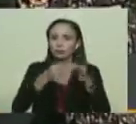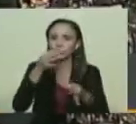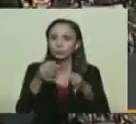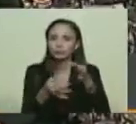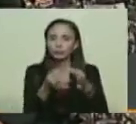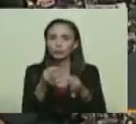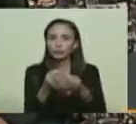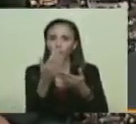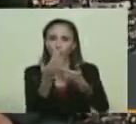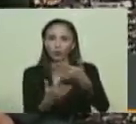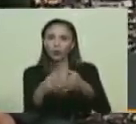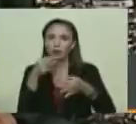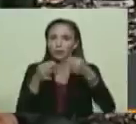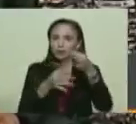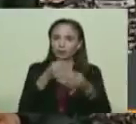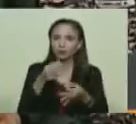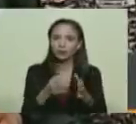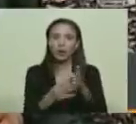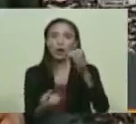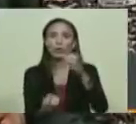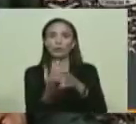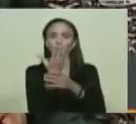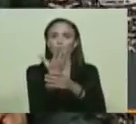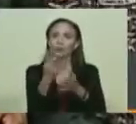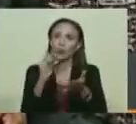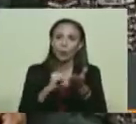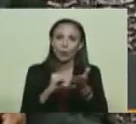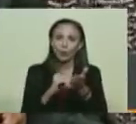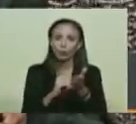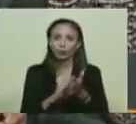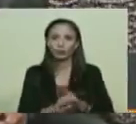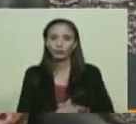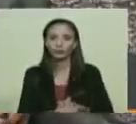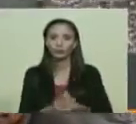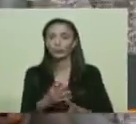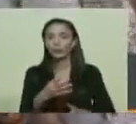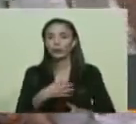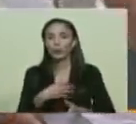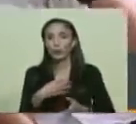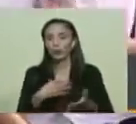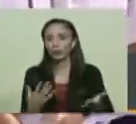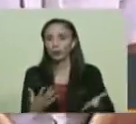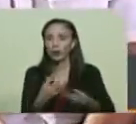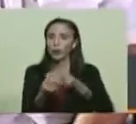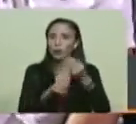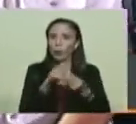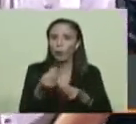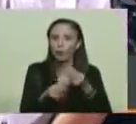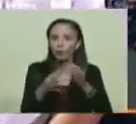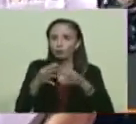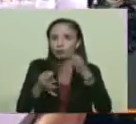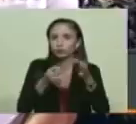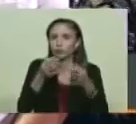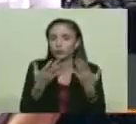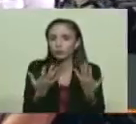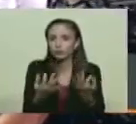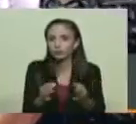establece la refundación de la República y no podía escapar